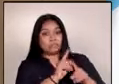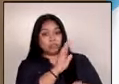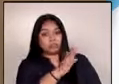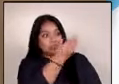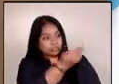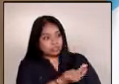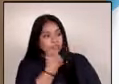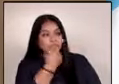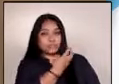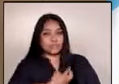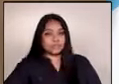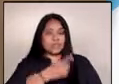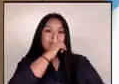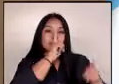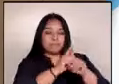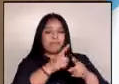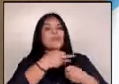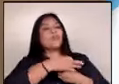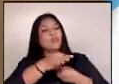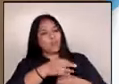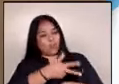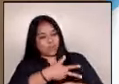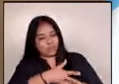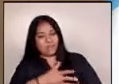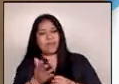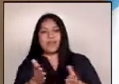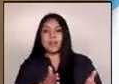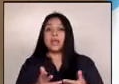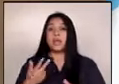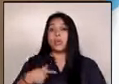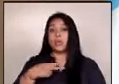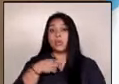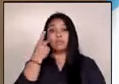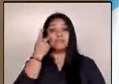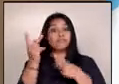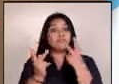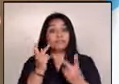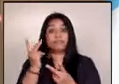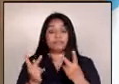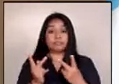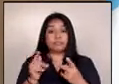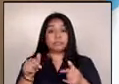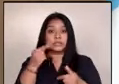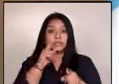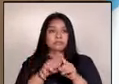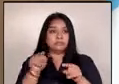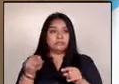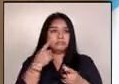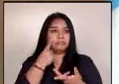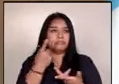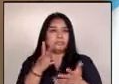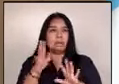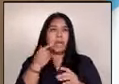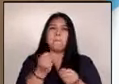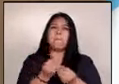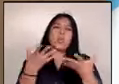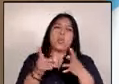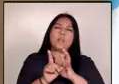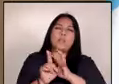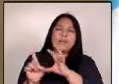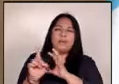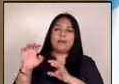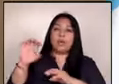todo con el pueblo de Guatemala nuestra visita y la de otros muchos líderes europeos